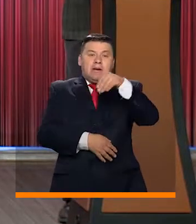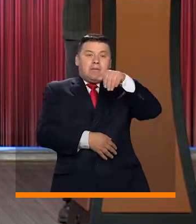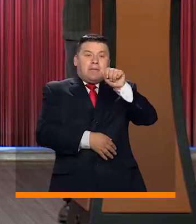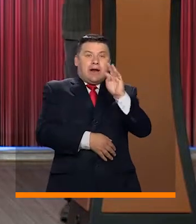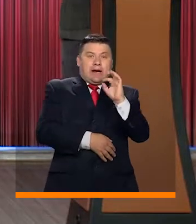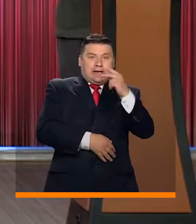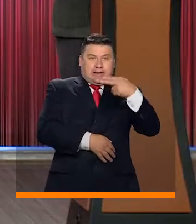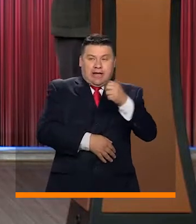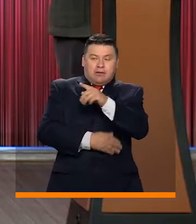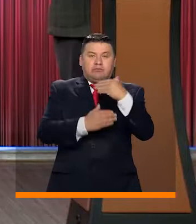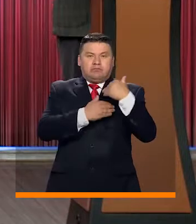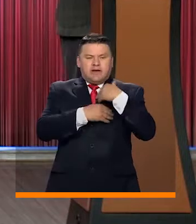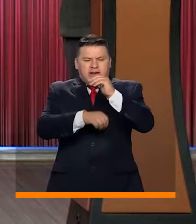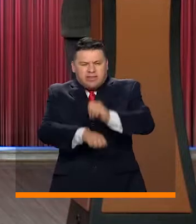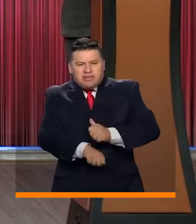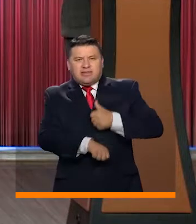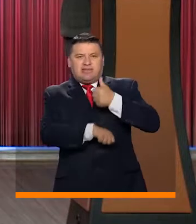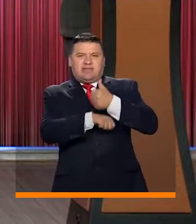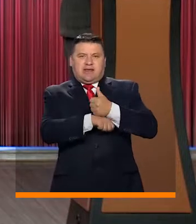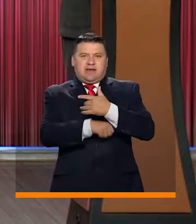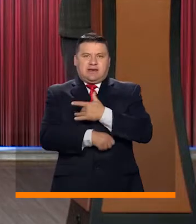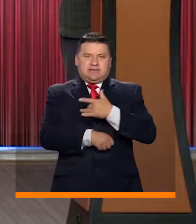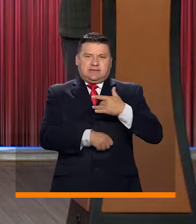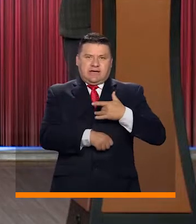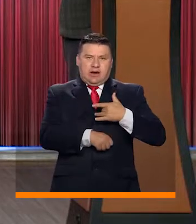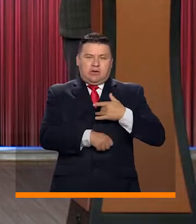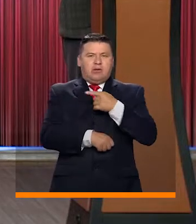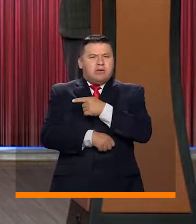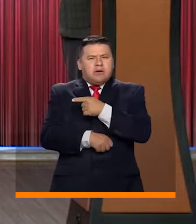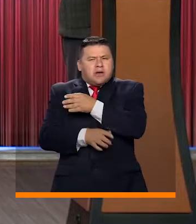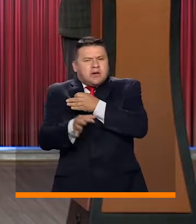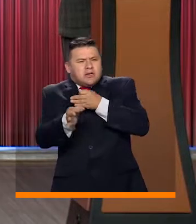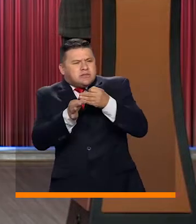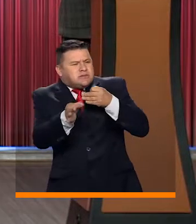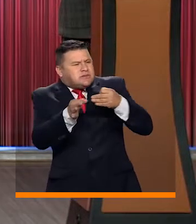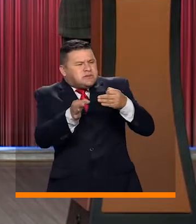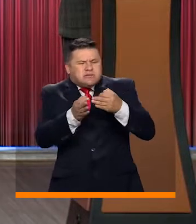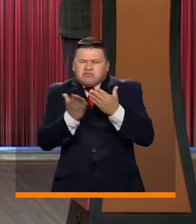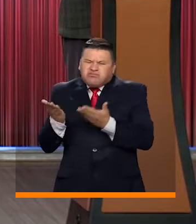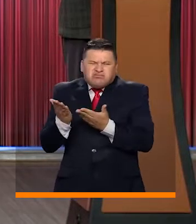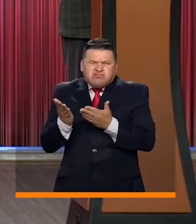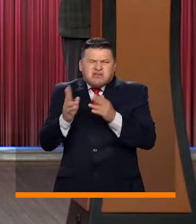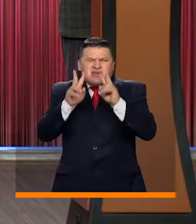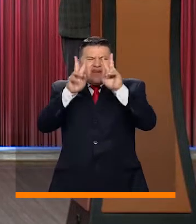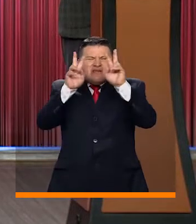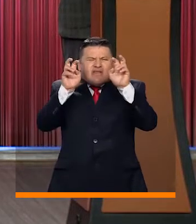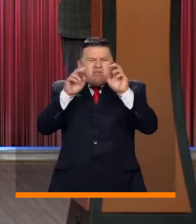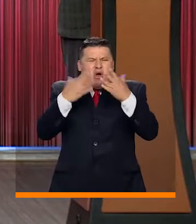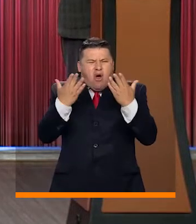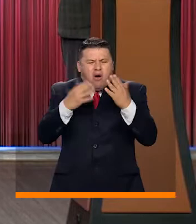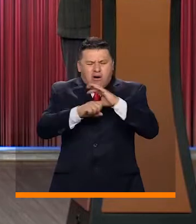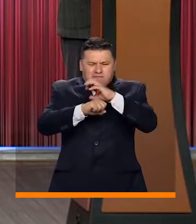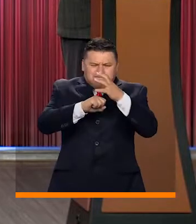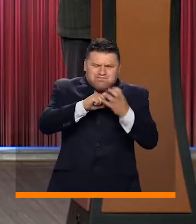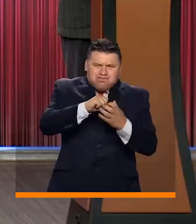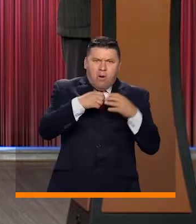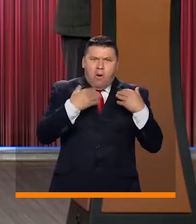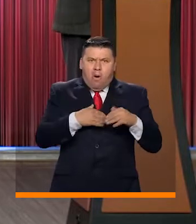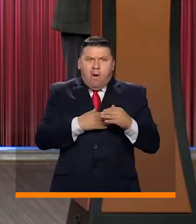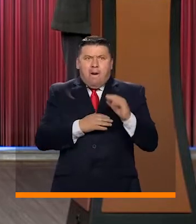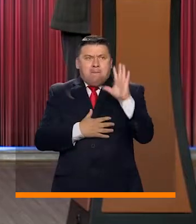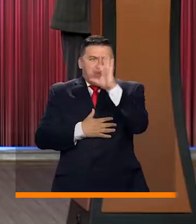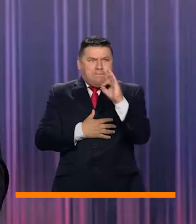doctora Marta Ospina, directora del Instituto Nacional de Salud, para que les explique en qué consiste el reto